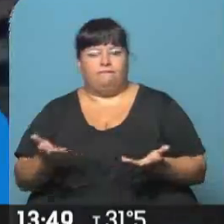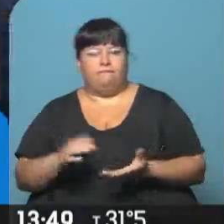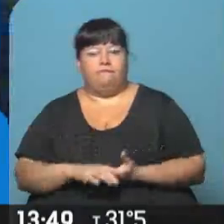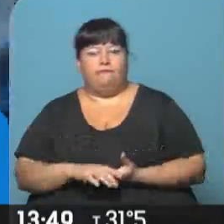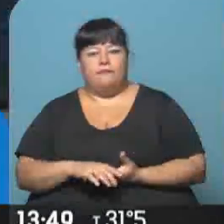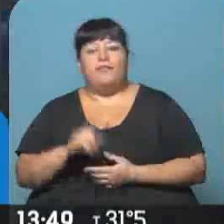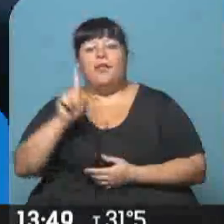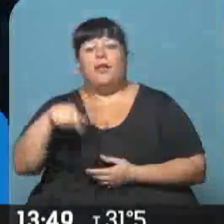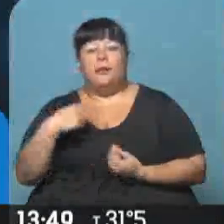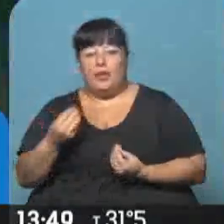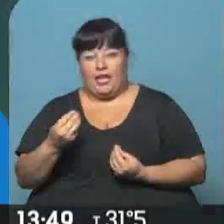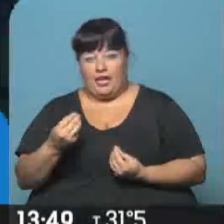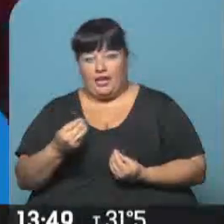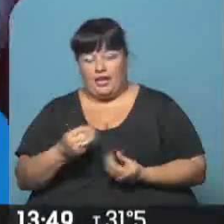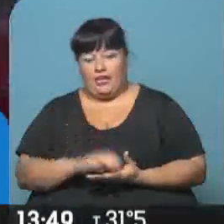lo que se genera es